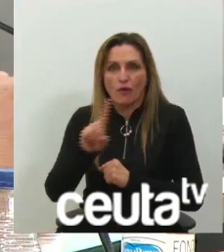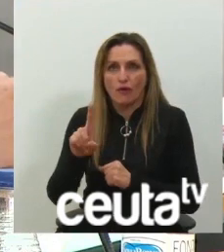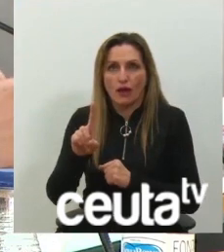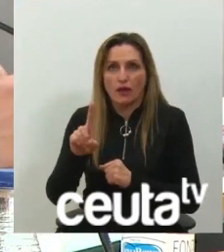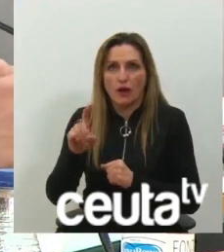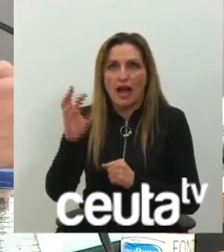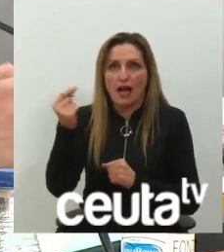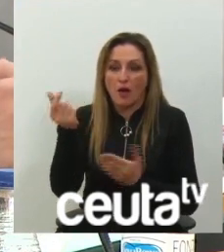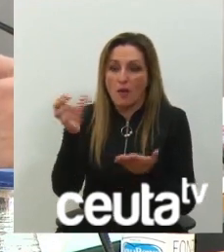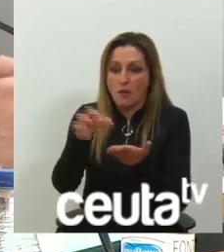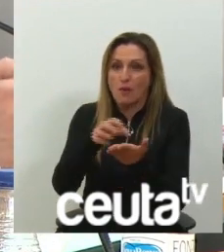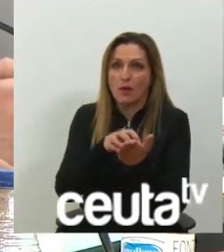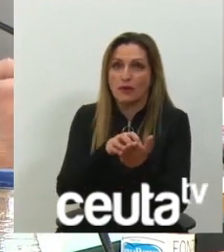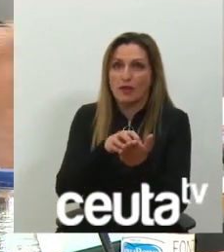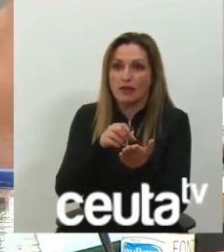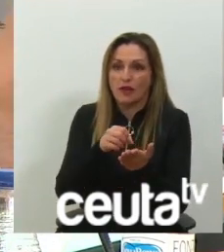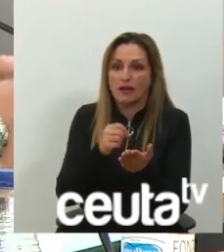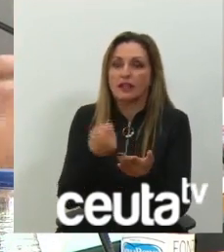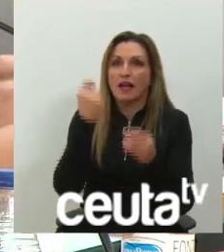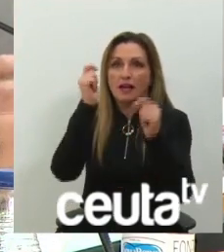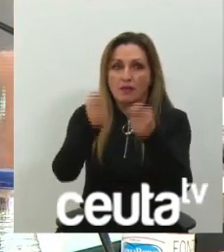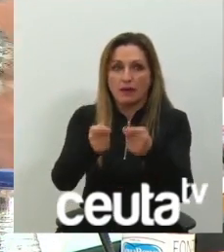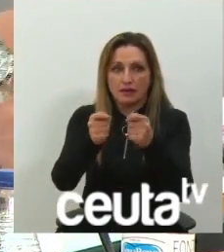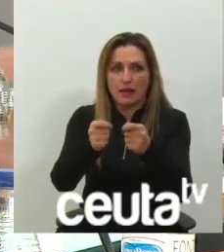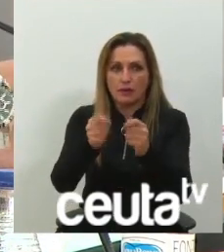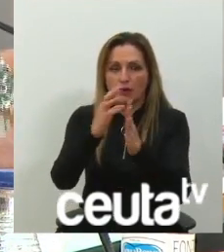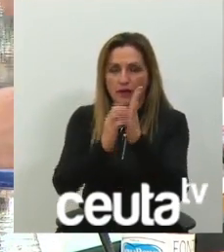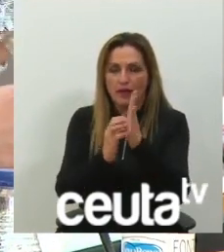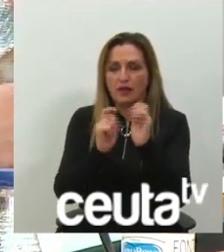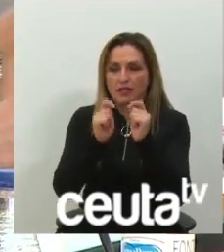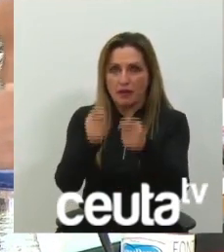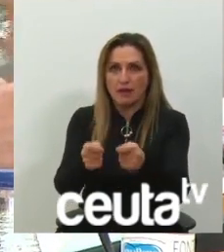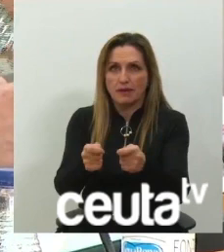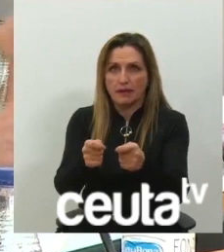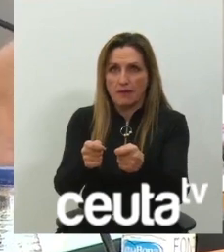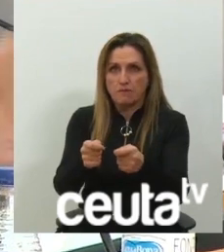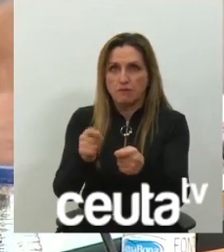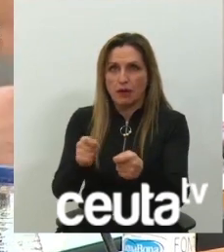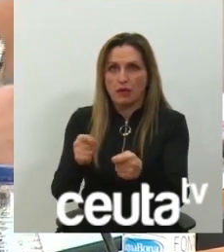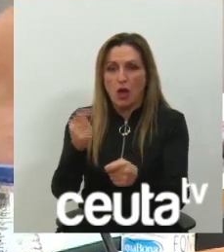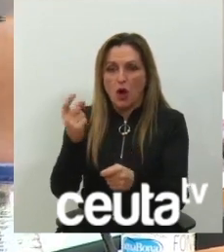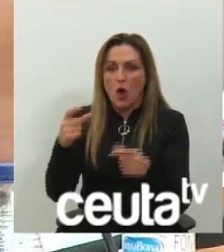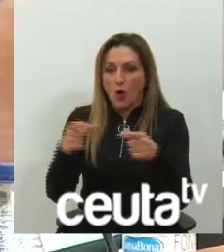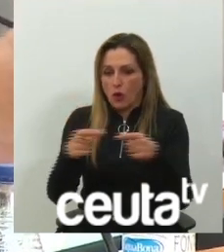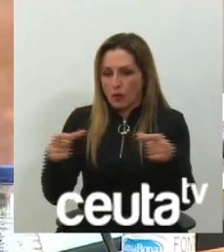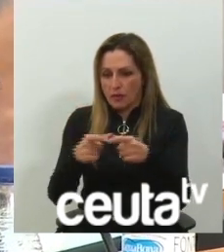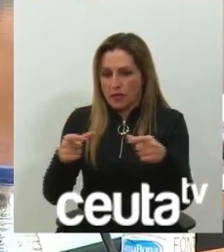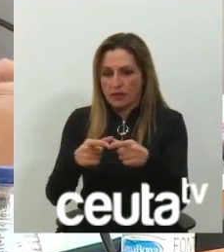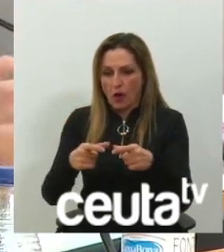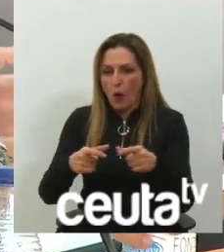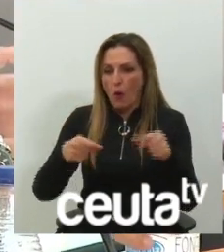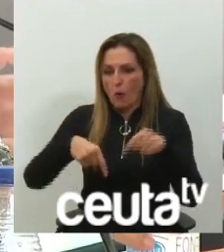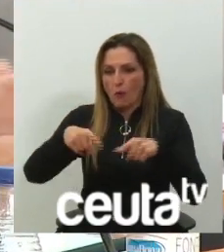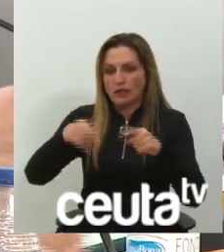que se han implementado para que de hecho es muy complicado tener billete conseguir un pasaje en